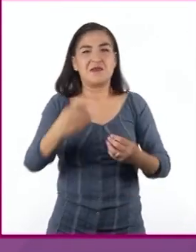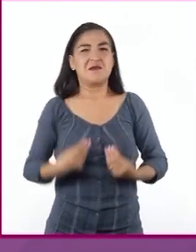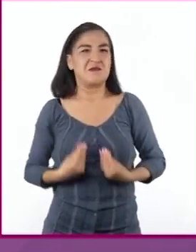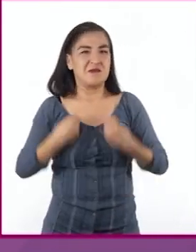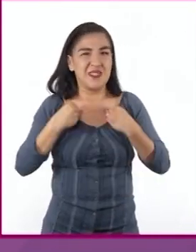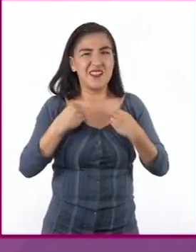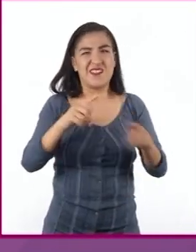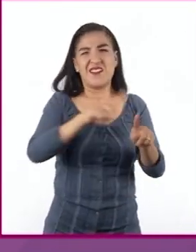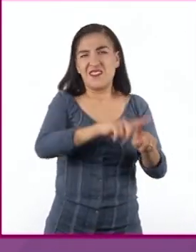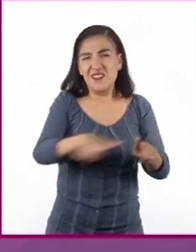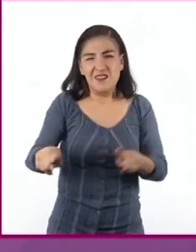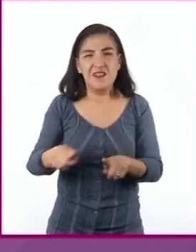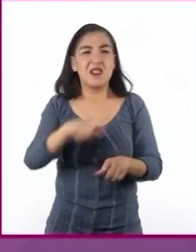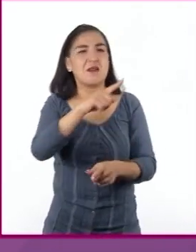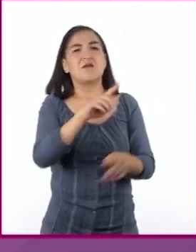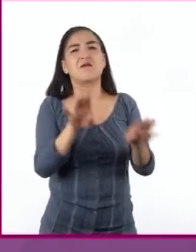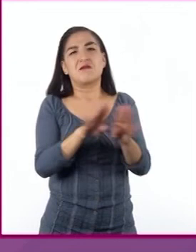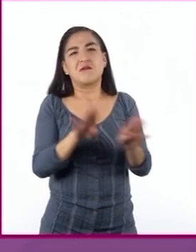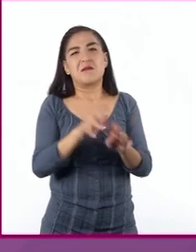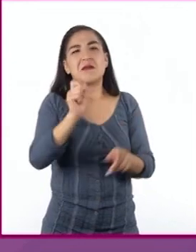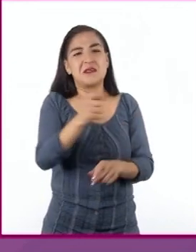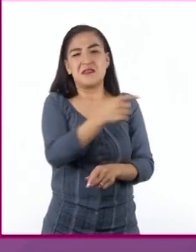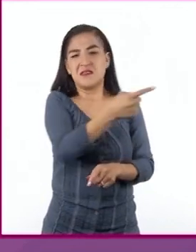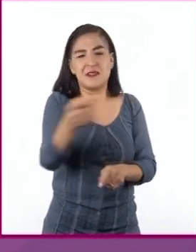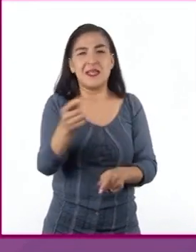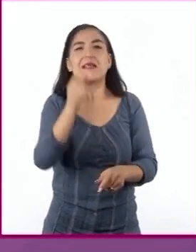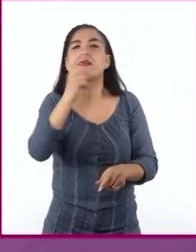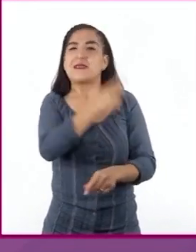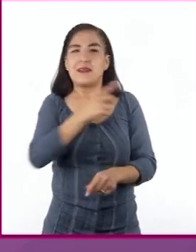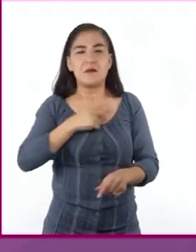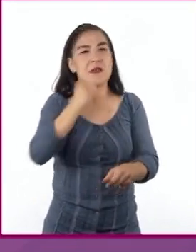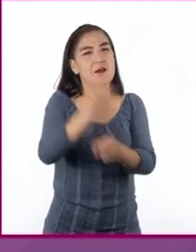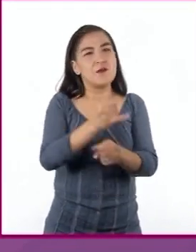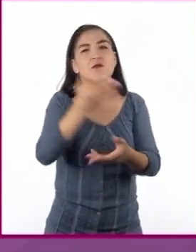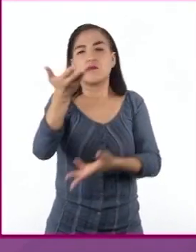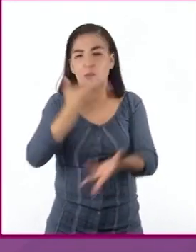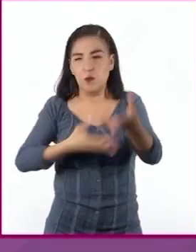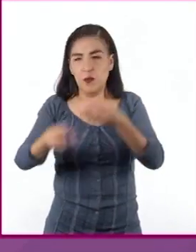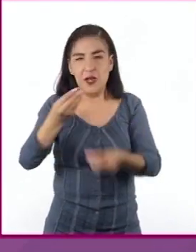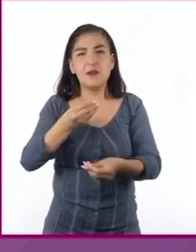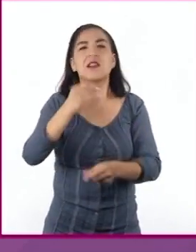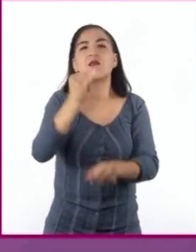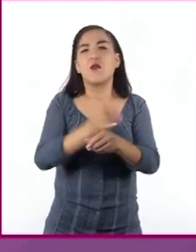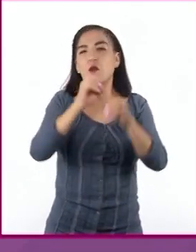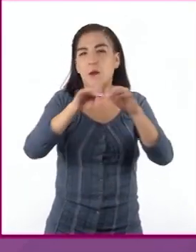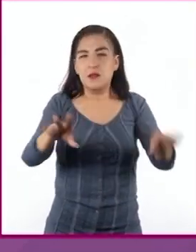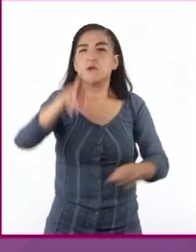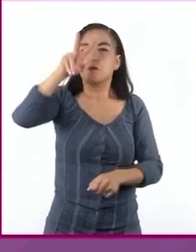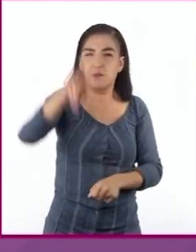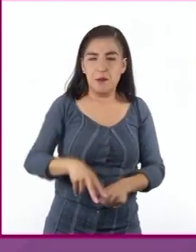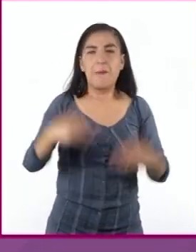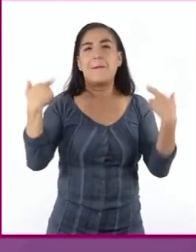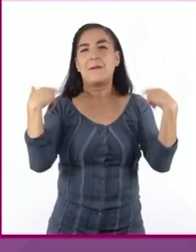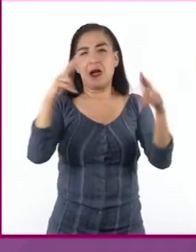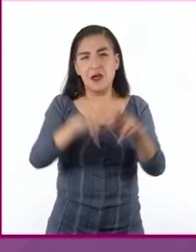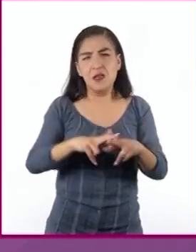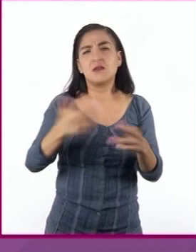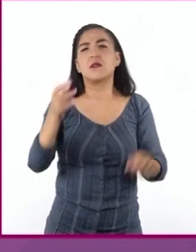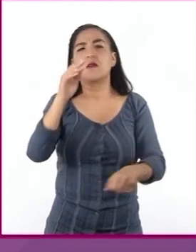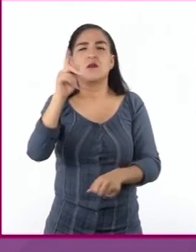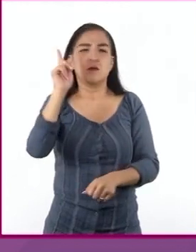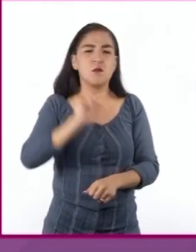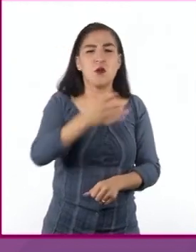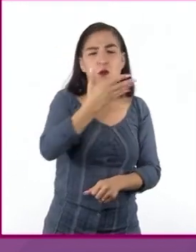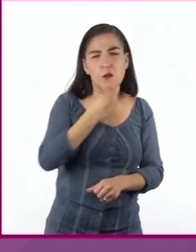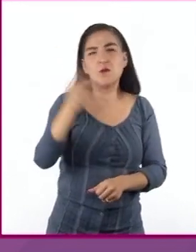amistades, familiares, amigas y amigos solo información fidedigna. Consulten con amistades, profesoras, profesores y,